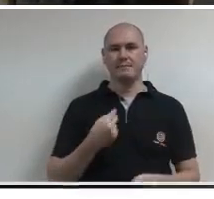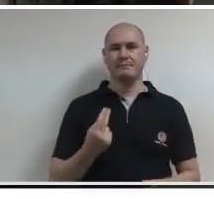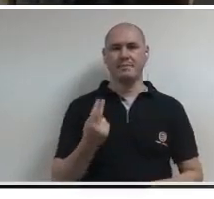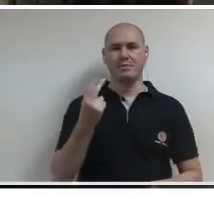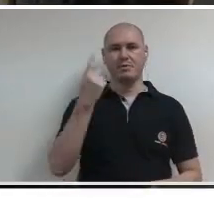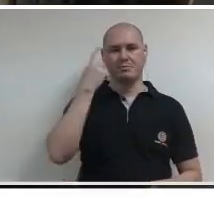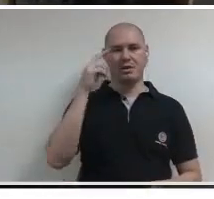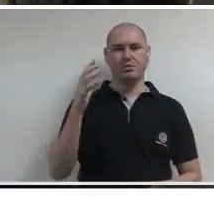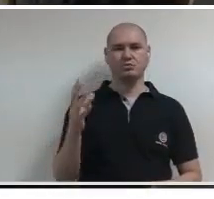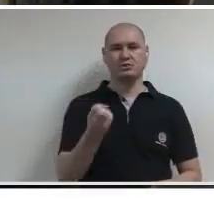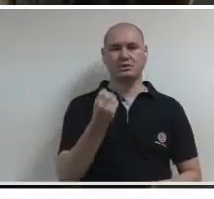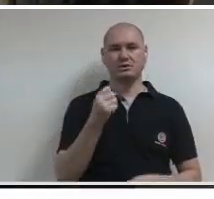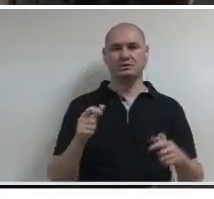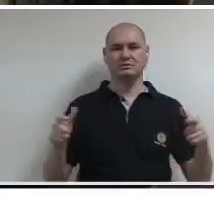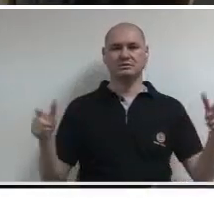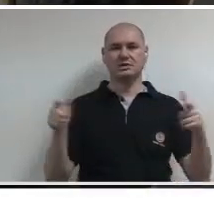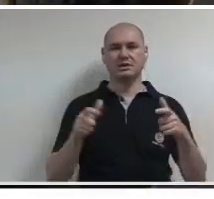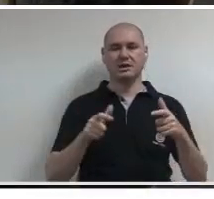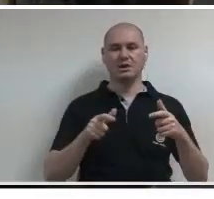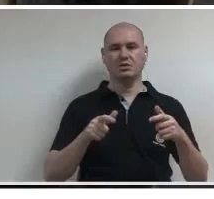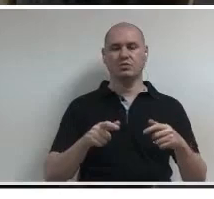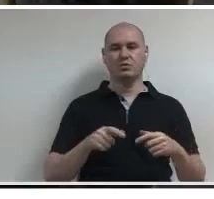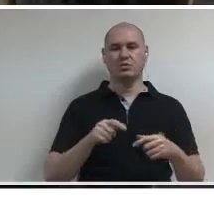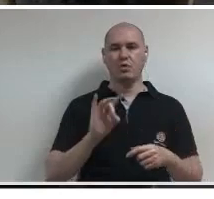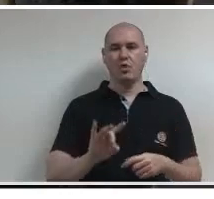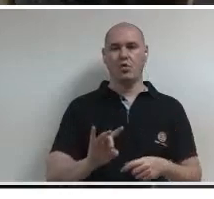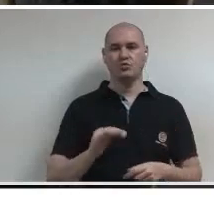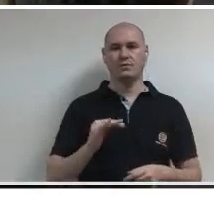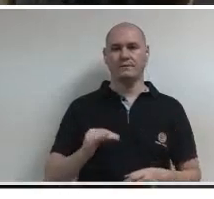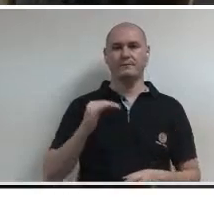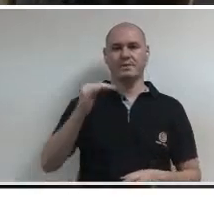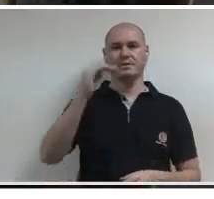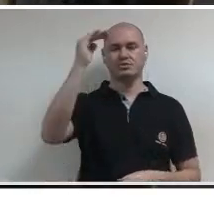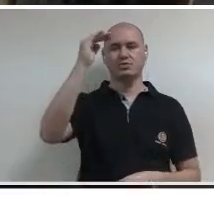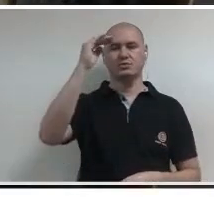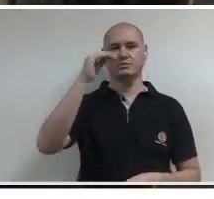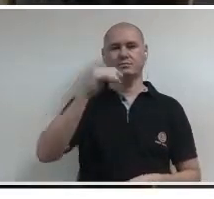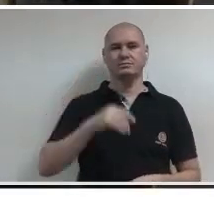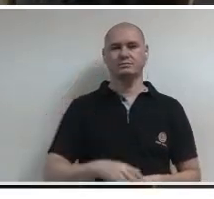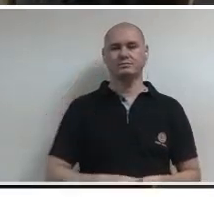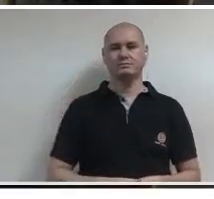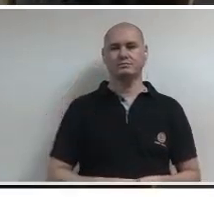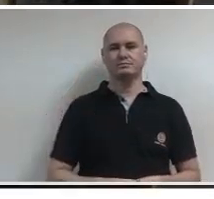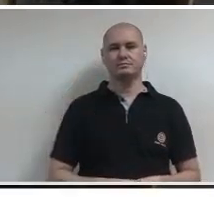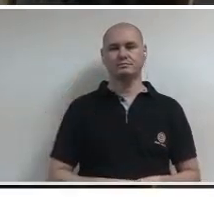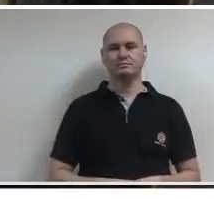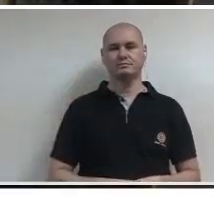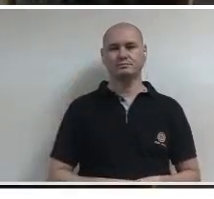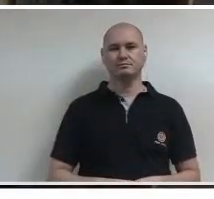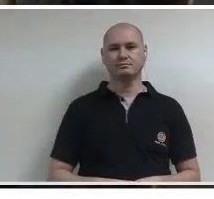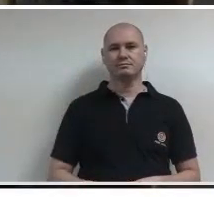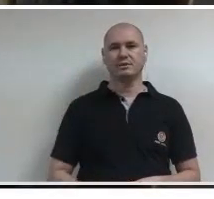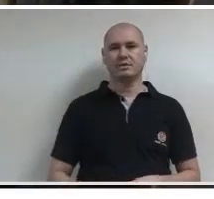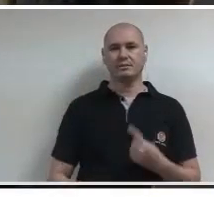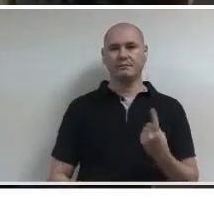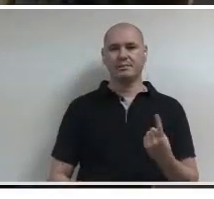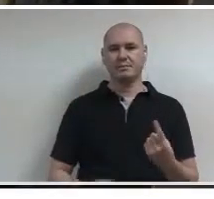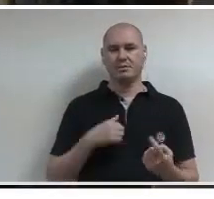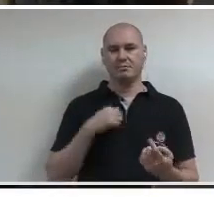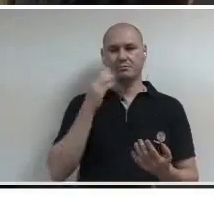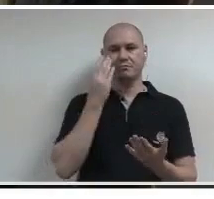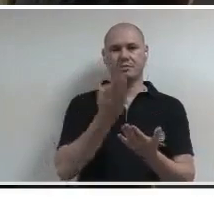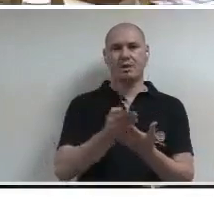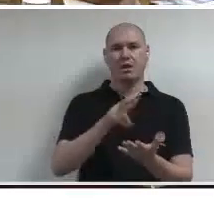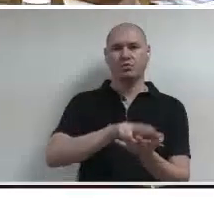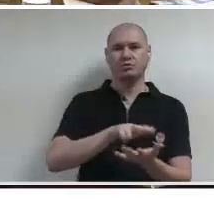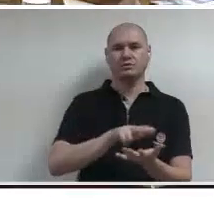piloto ha ayer permiso pe me sala de reunión octavo piso torre norte papuitaba